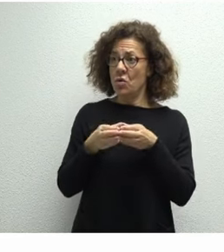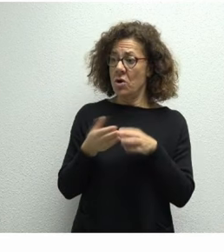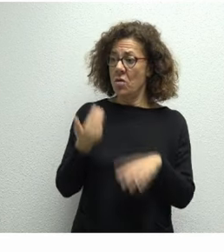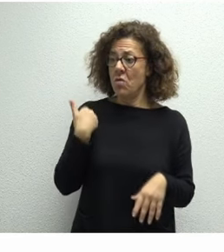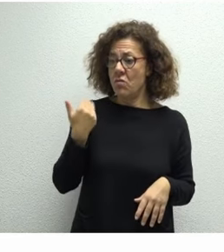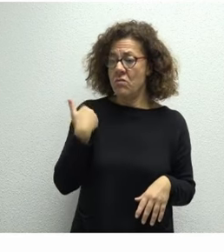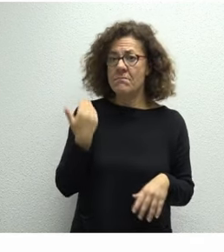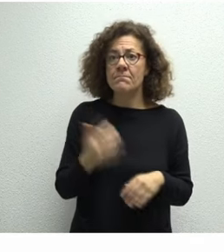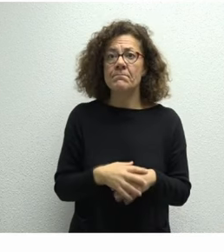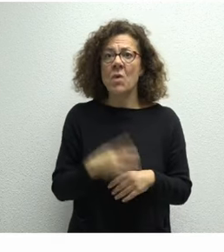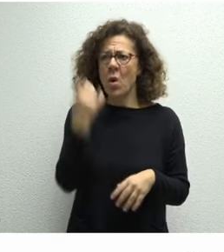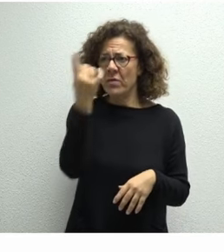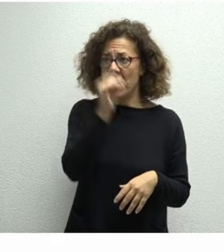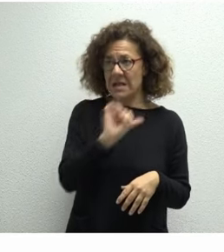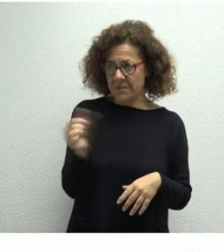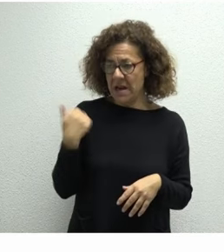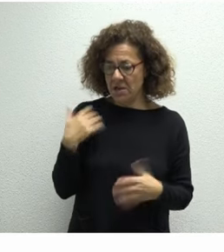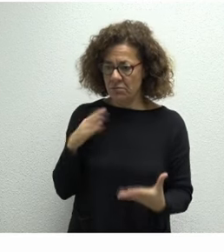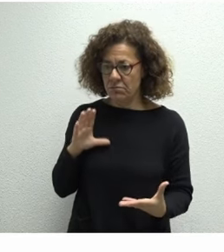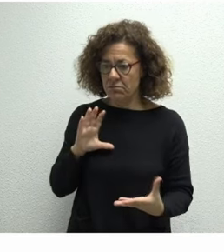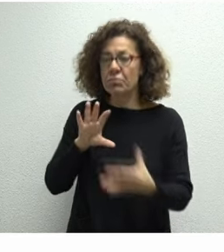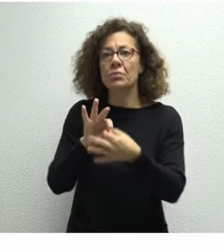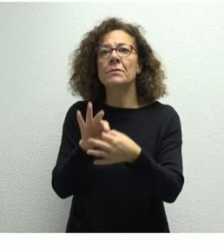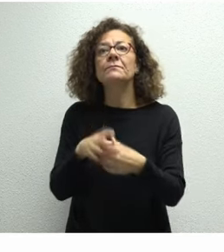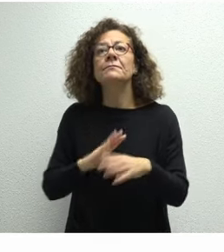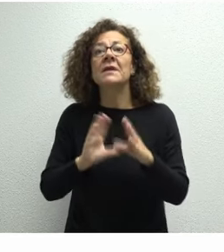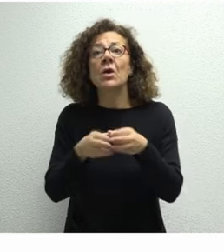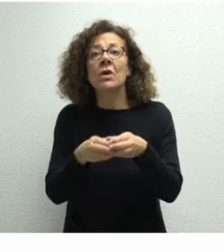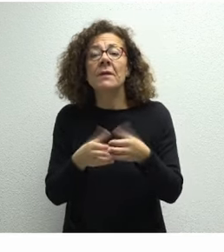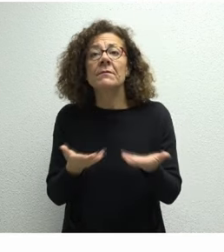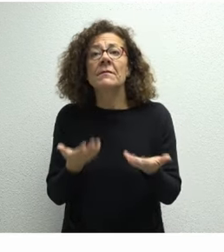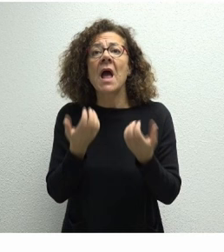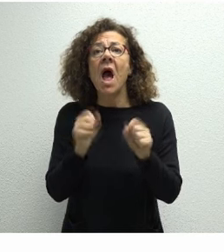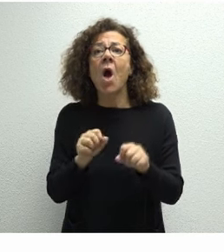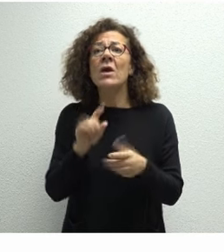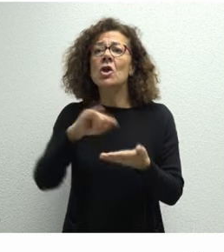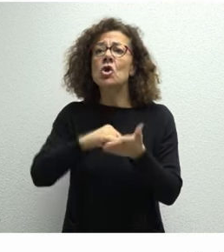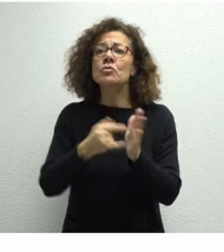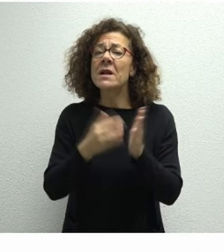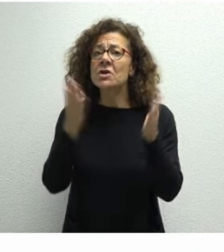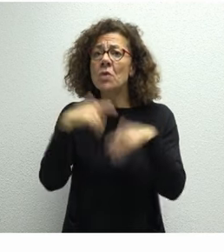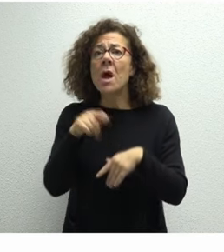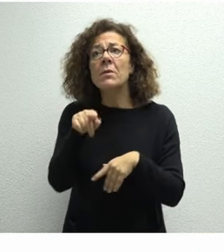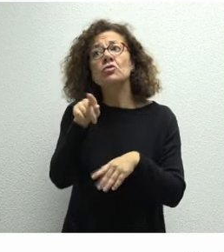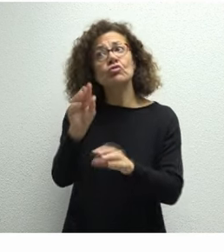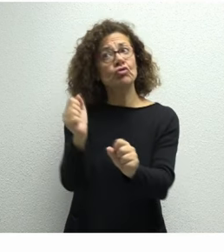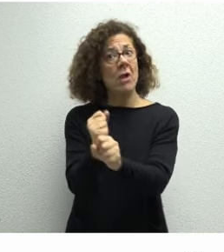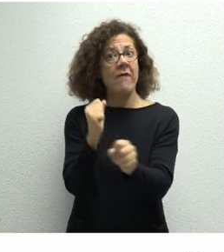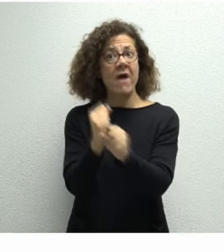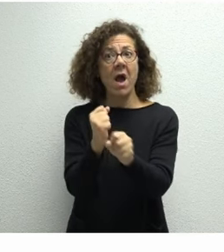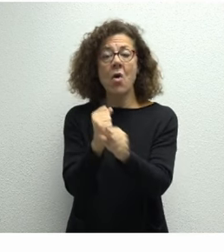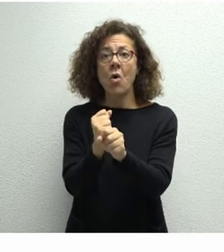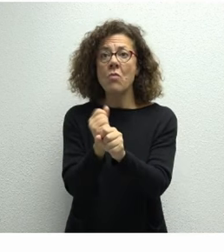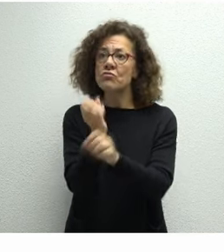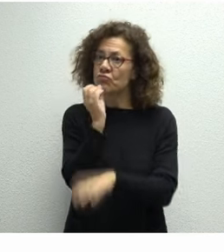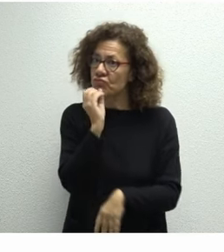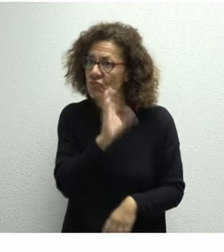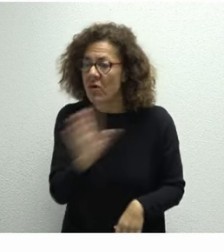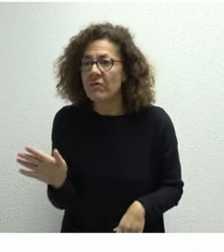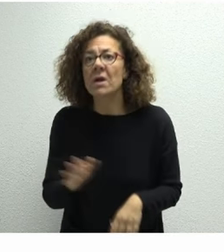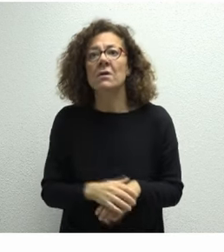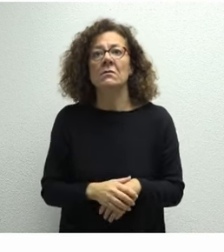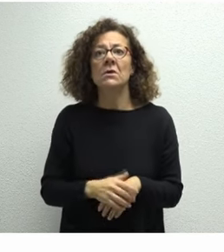hace unas semanas Oye aunque no estén los planes están haciendo un trabajo exquisito entre